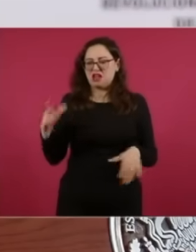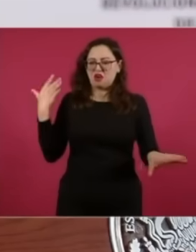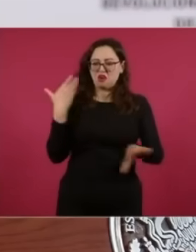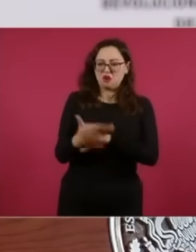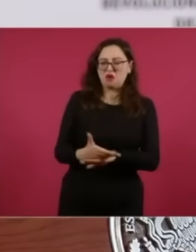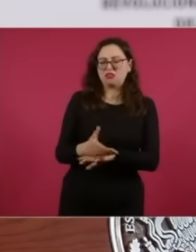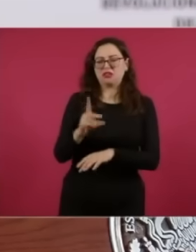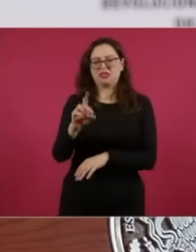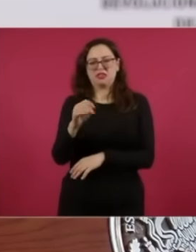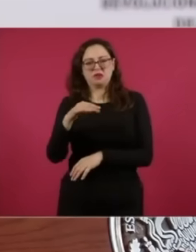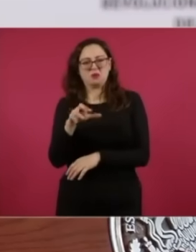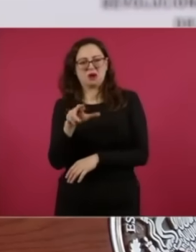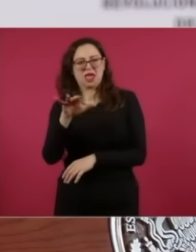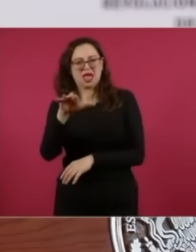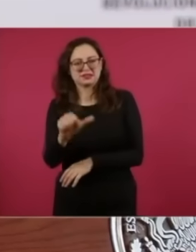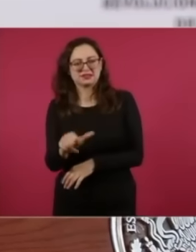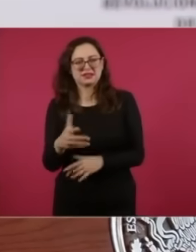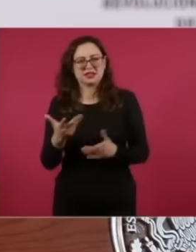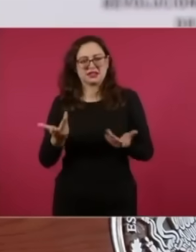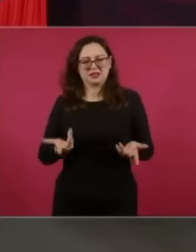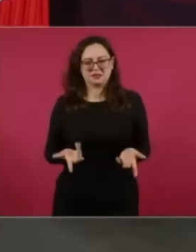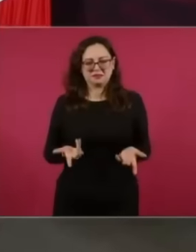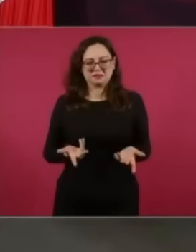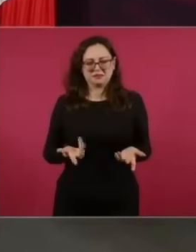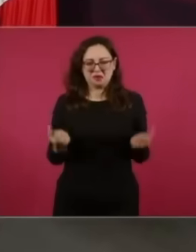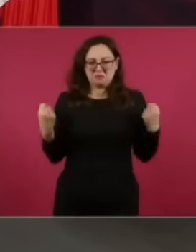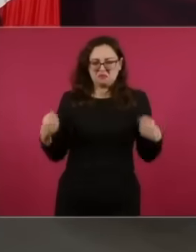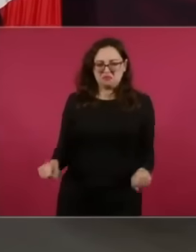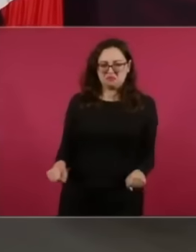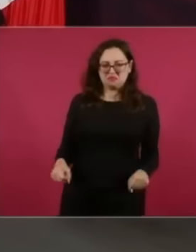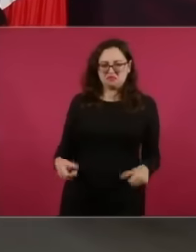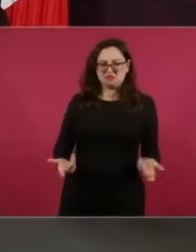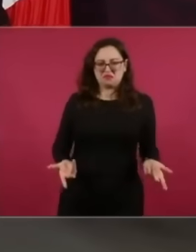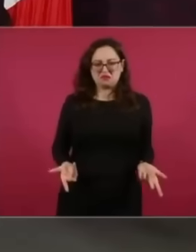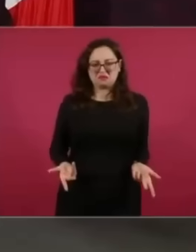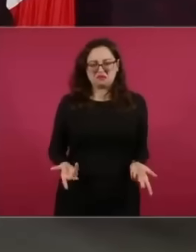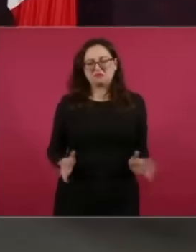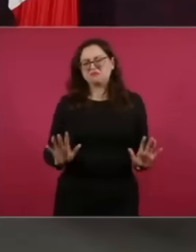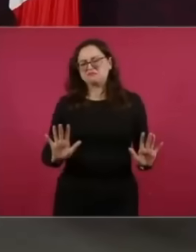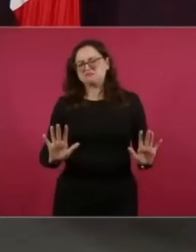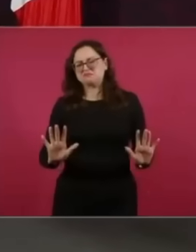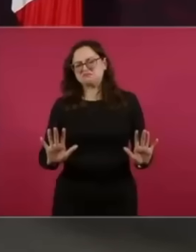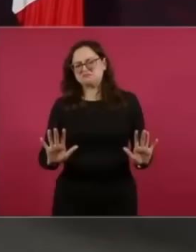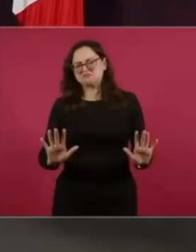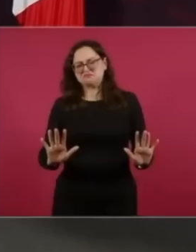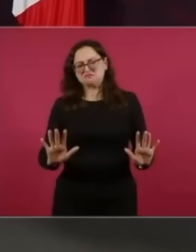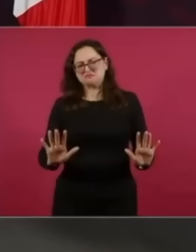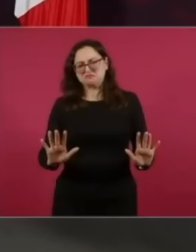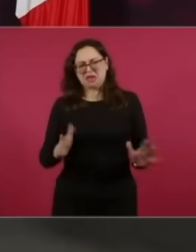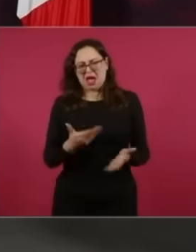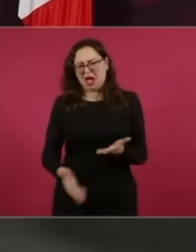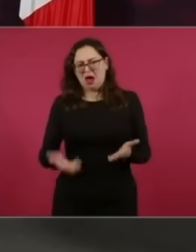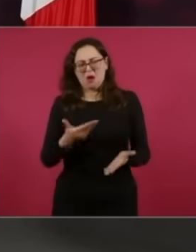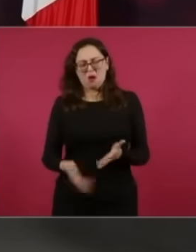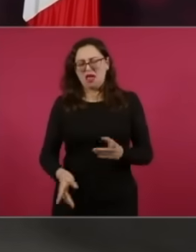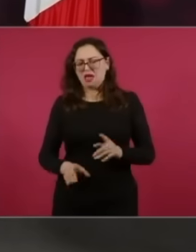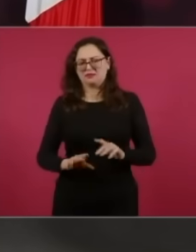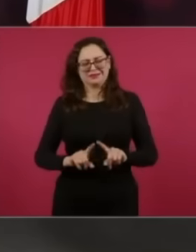antidemocráticos pero eso ya este no tiene nada que ver con los nuevos